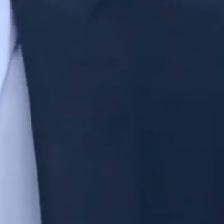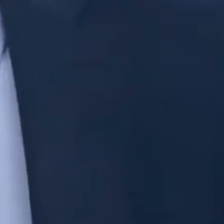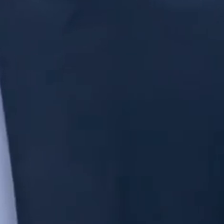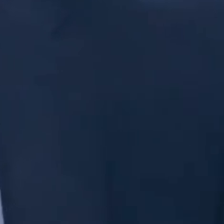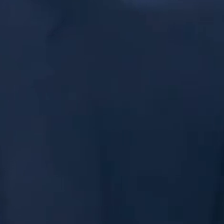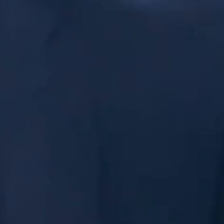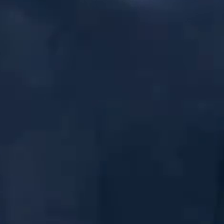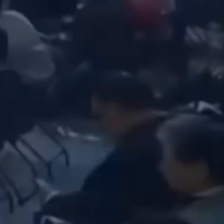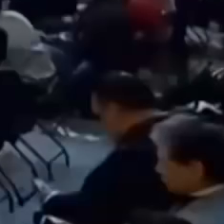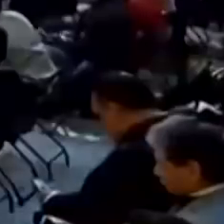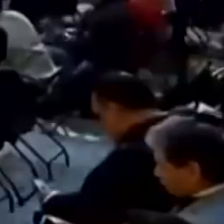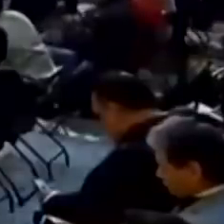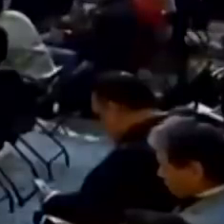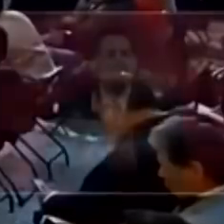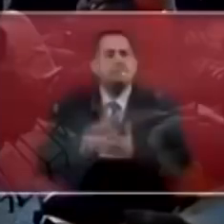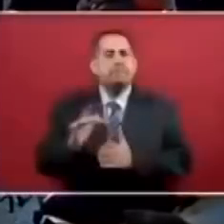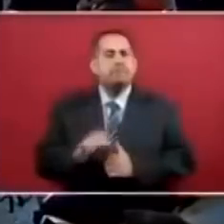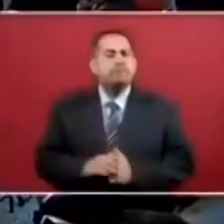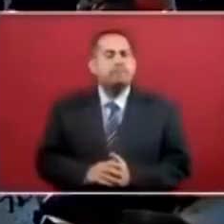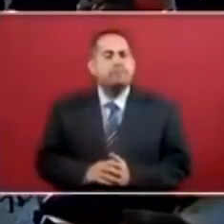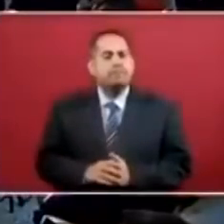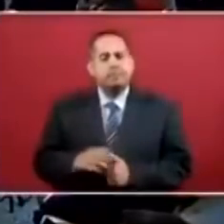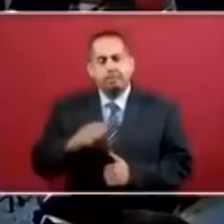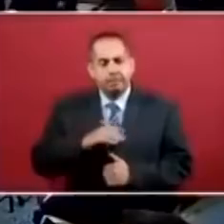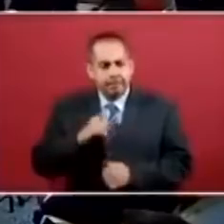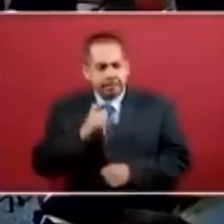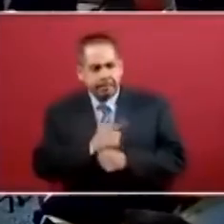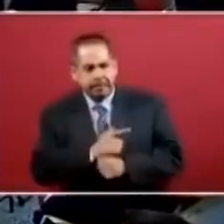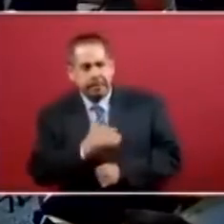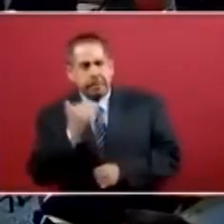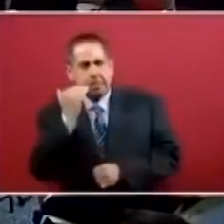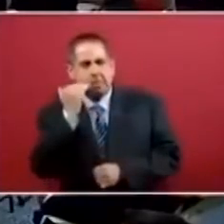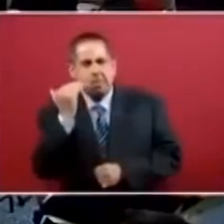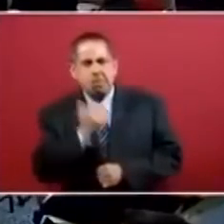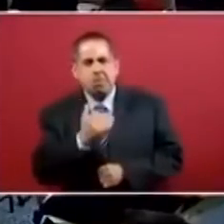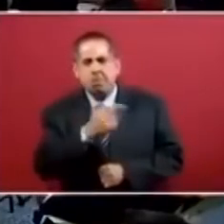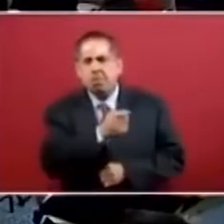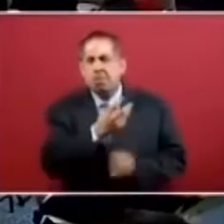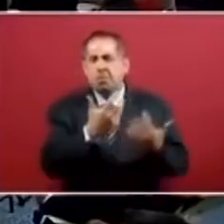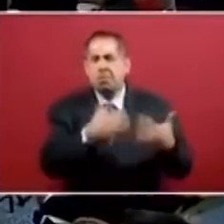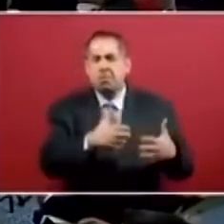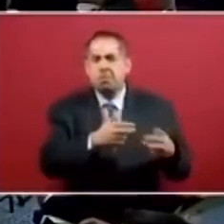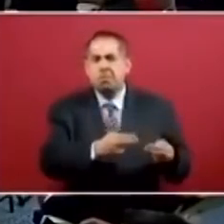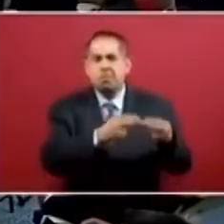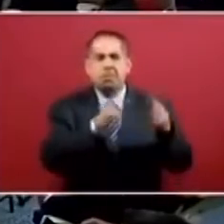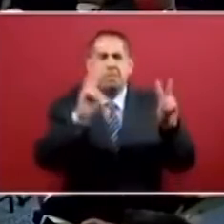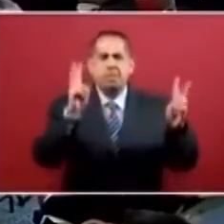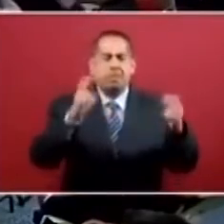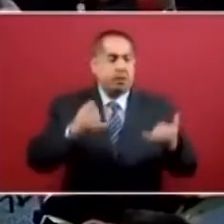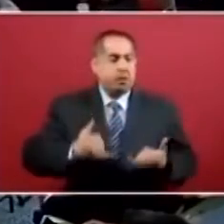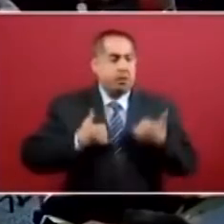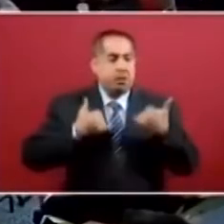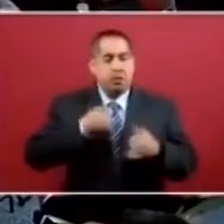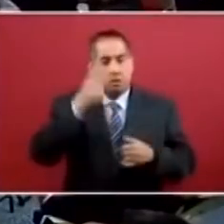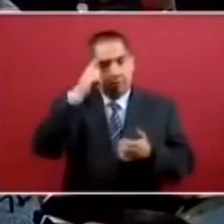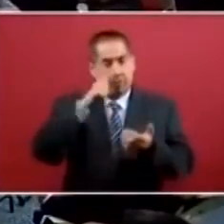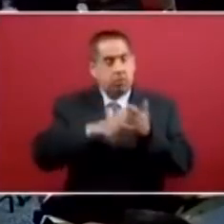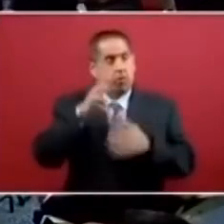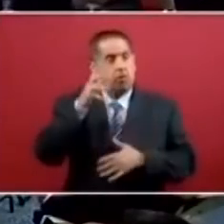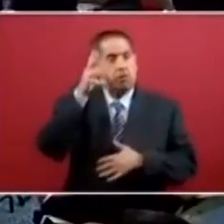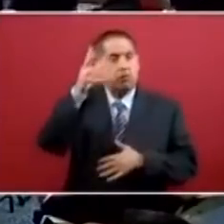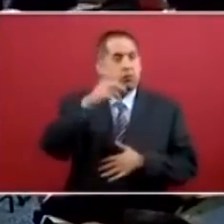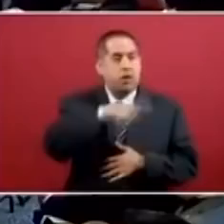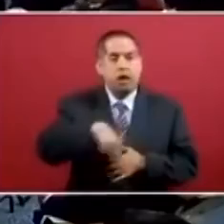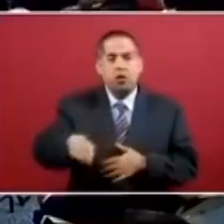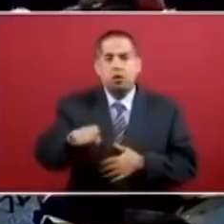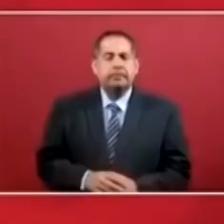contestó. ¿Habían detectado algunas irregularidades en empresas registradas en el programa de Jóvenes Construyendo el Futuro que querían cobrar a los